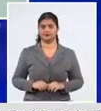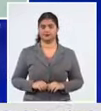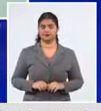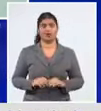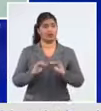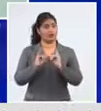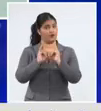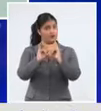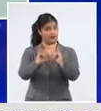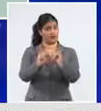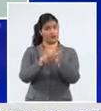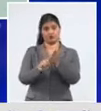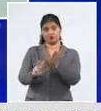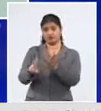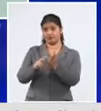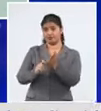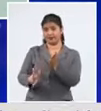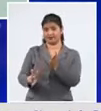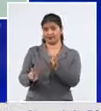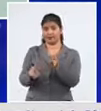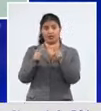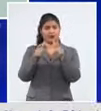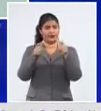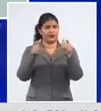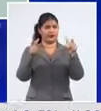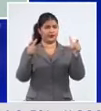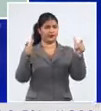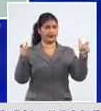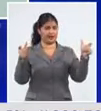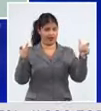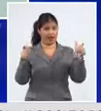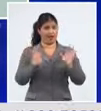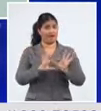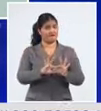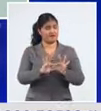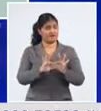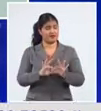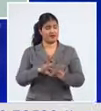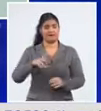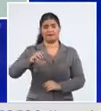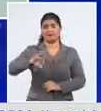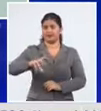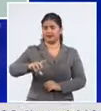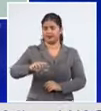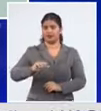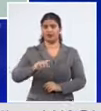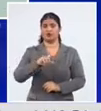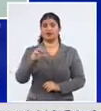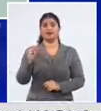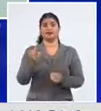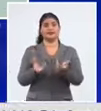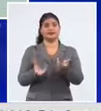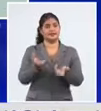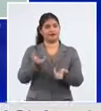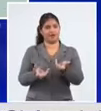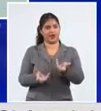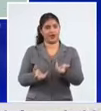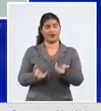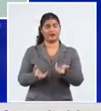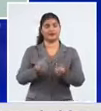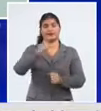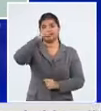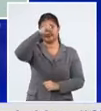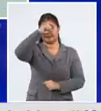más altas y por encima de la media nacional, Pinar del Río, Cienfuegos, Santi